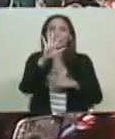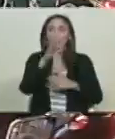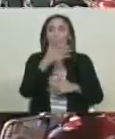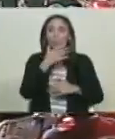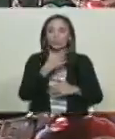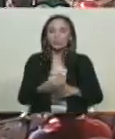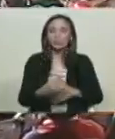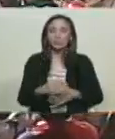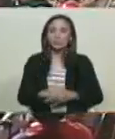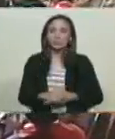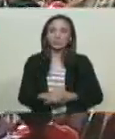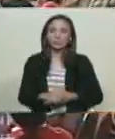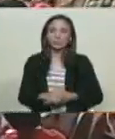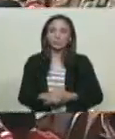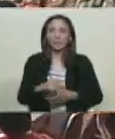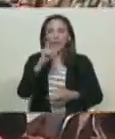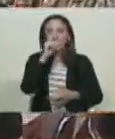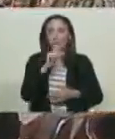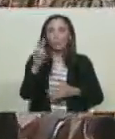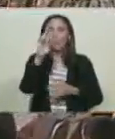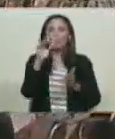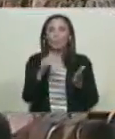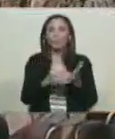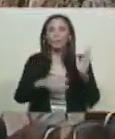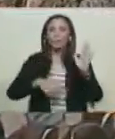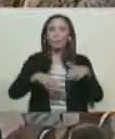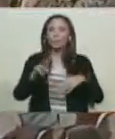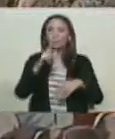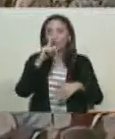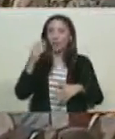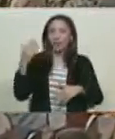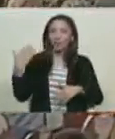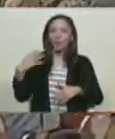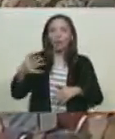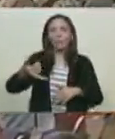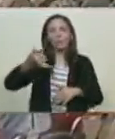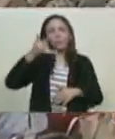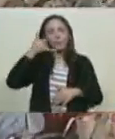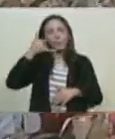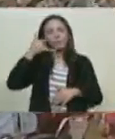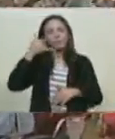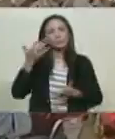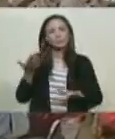diciembre del año 2012, me llamó a La Habana